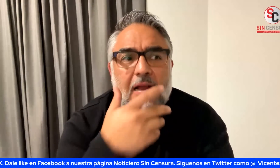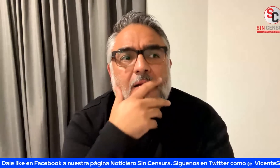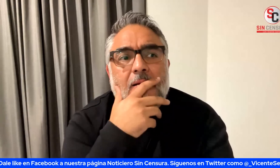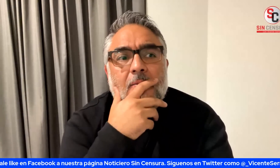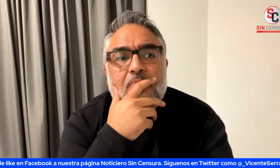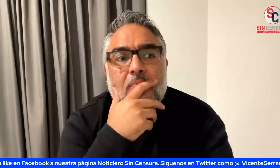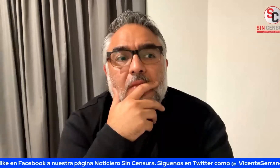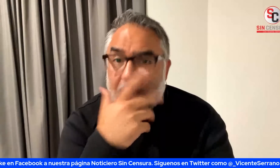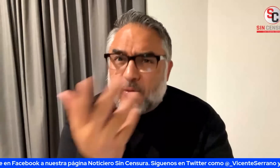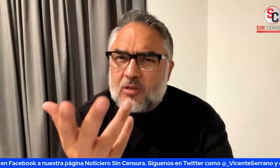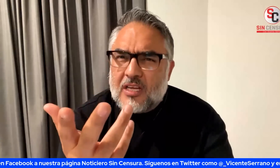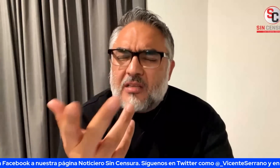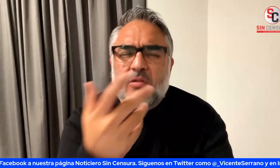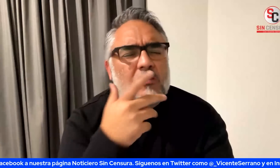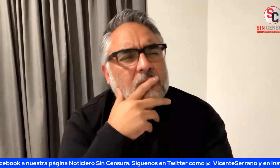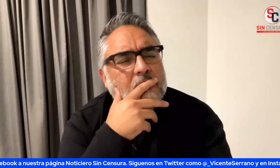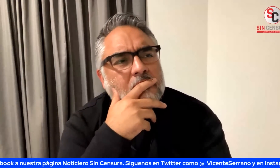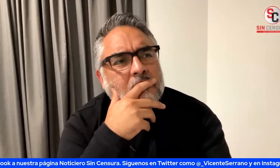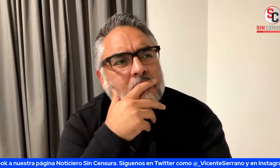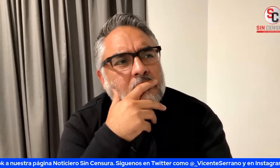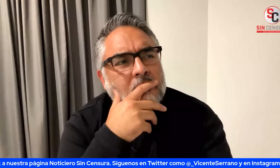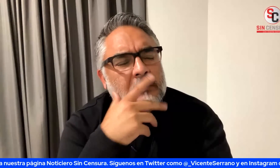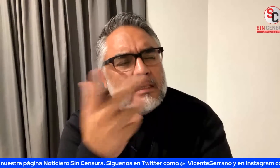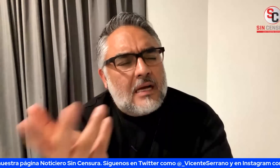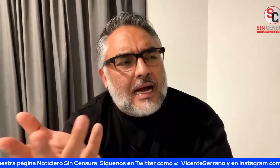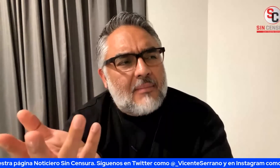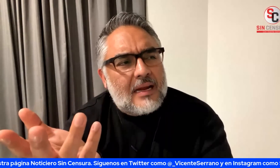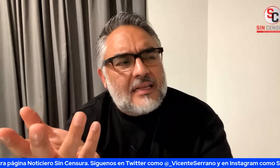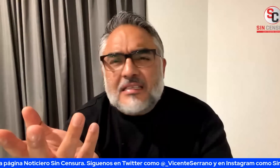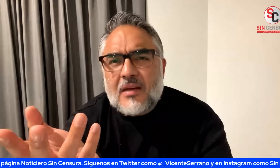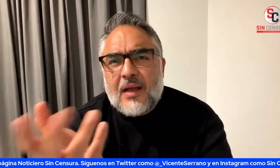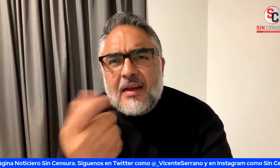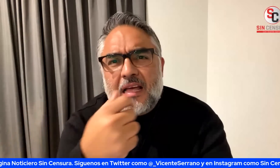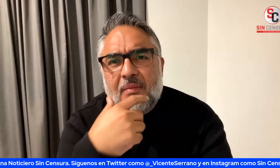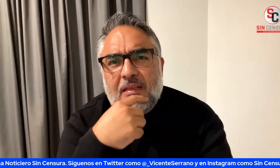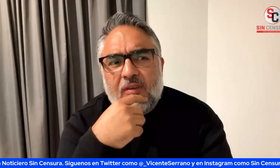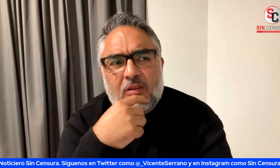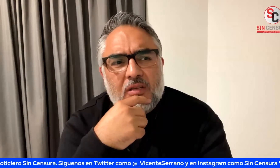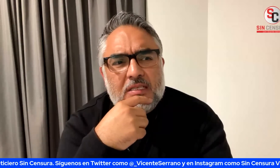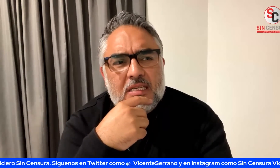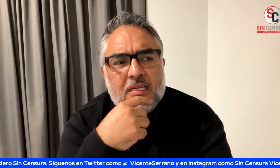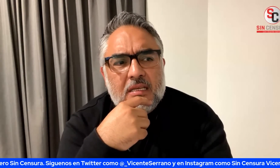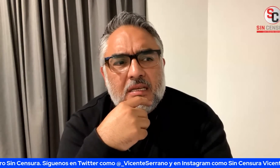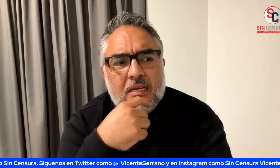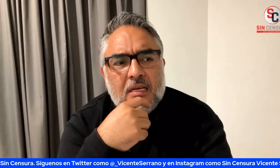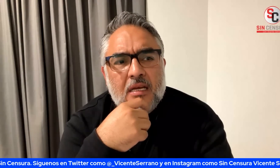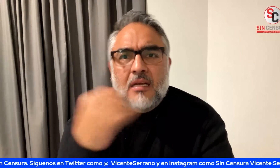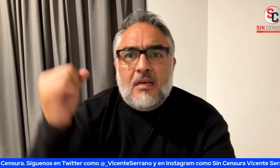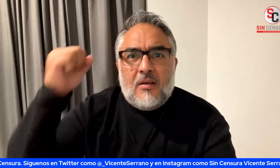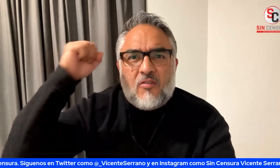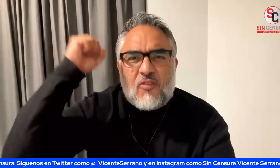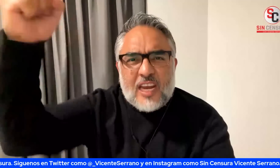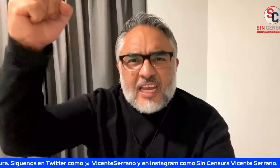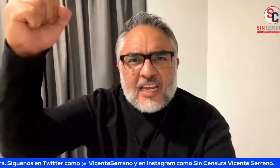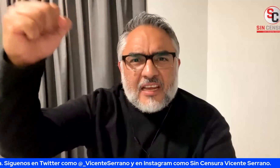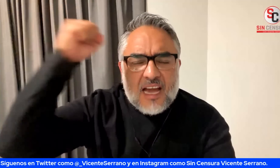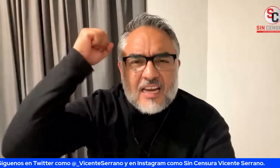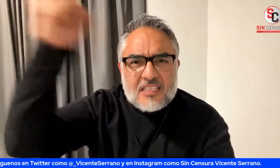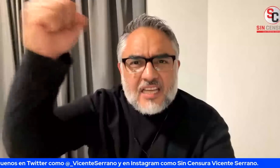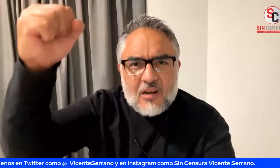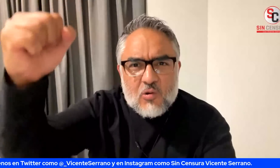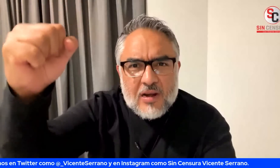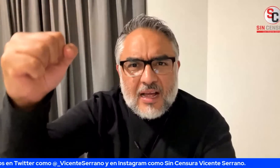García Luna. Y por cierto, a Margarita Zavala nada más le faltó decir